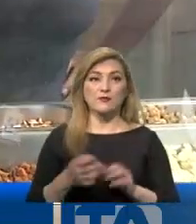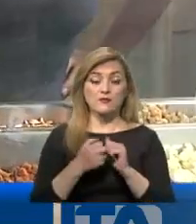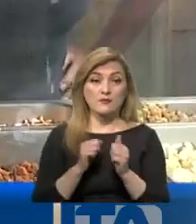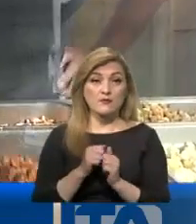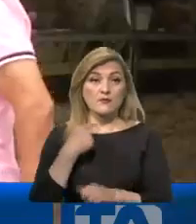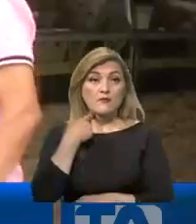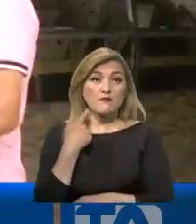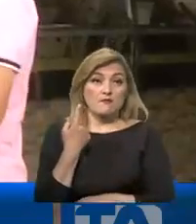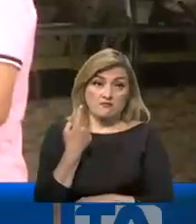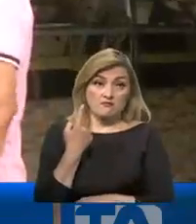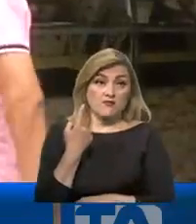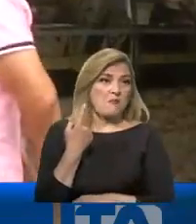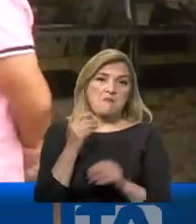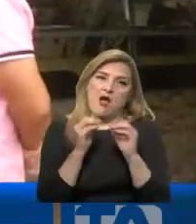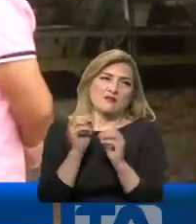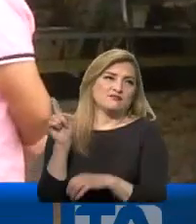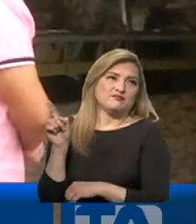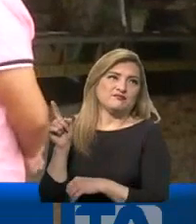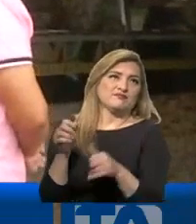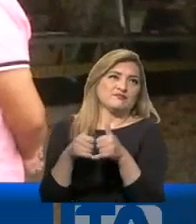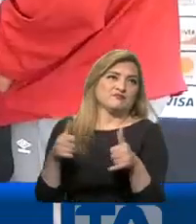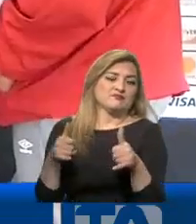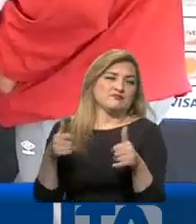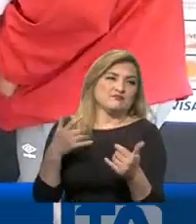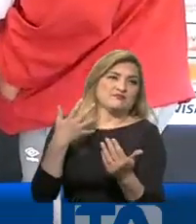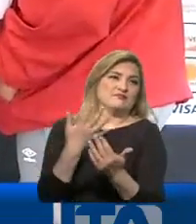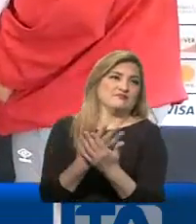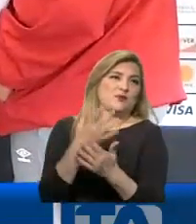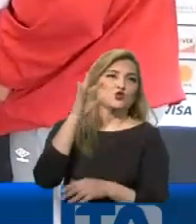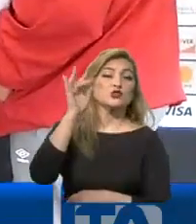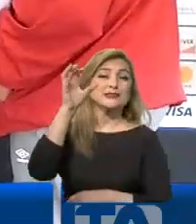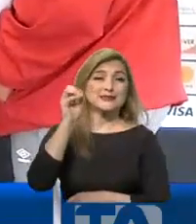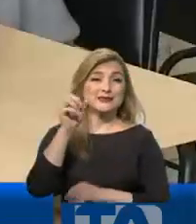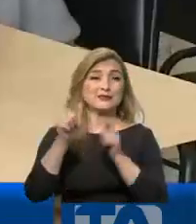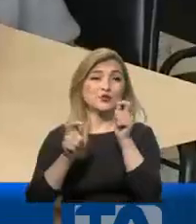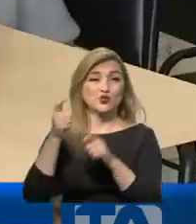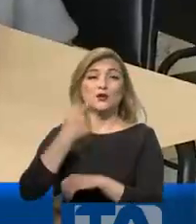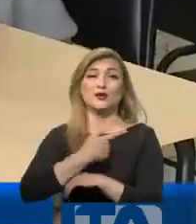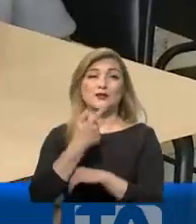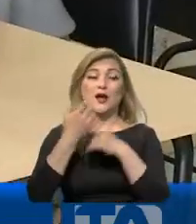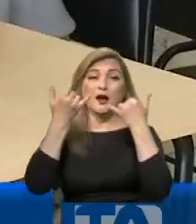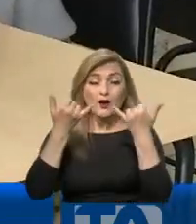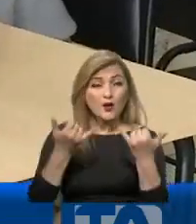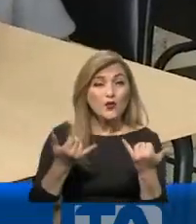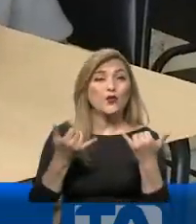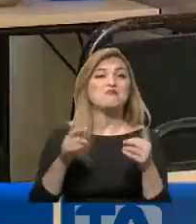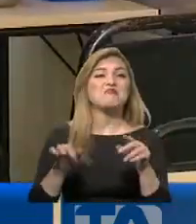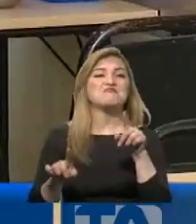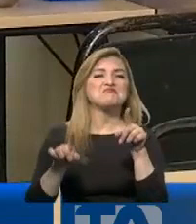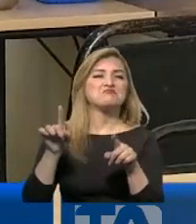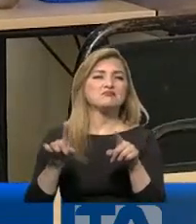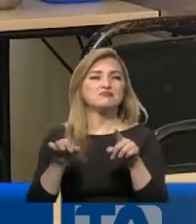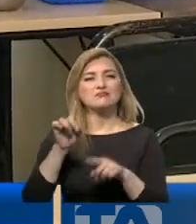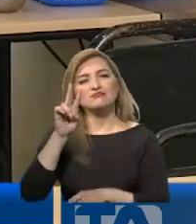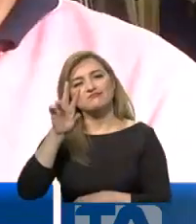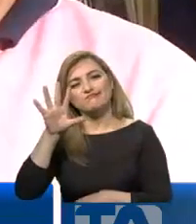se siente afectada. Hugo comenta que a su local solían llegar alrededor de 80 personas al día, sin embargo ahora apenas reciben